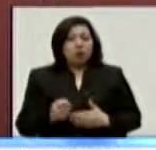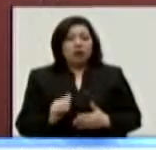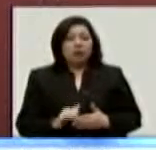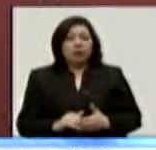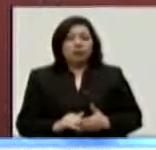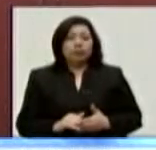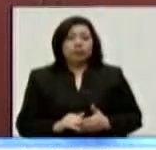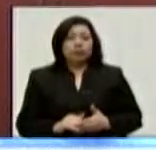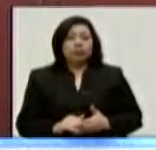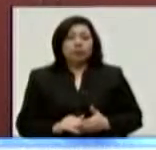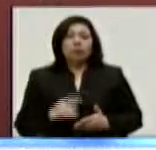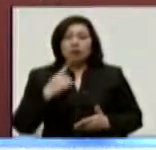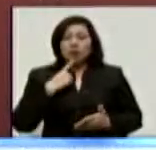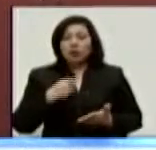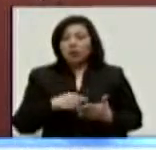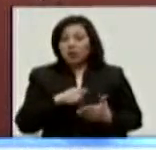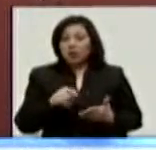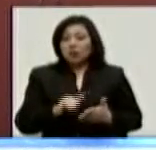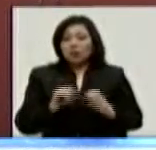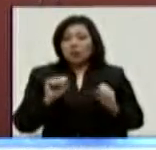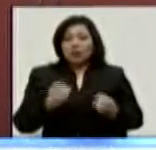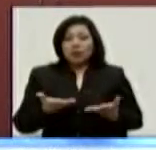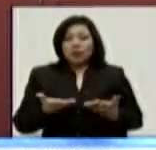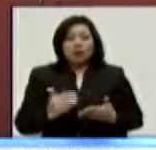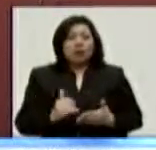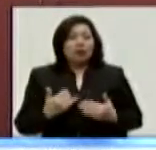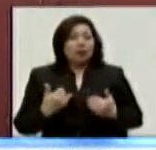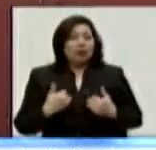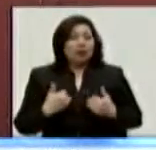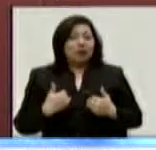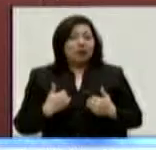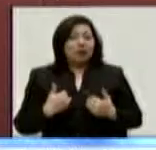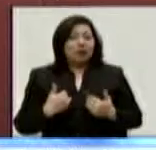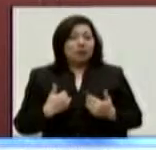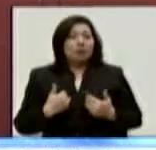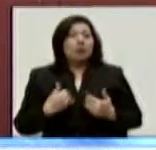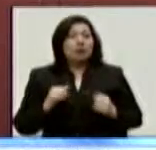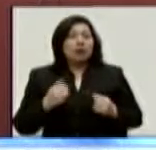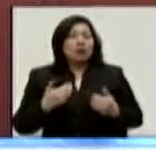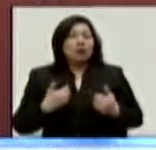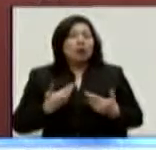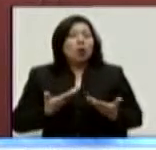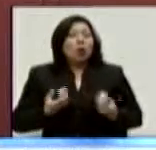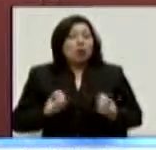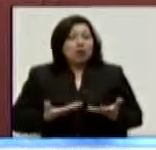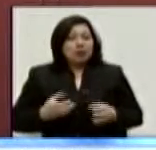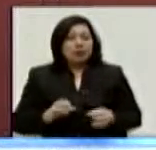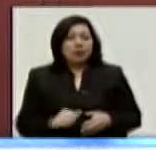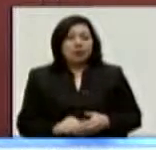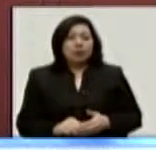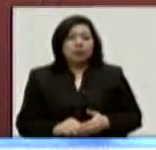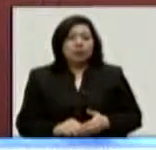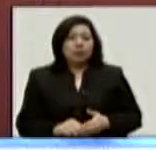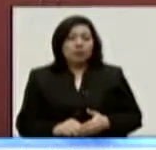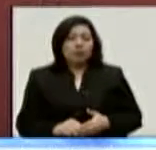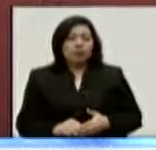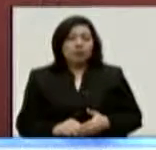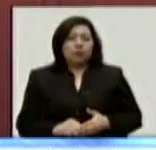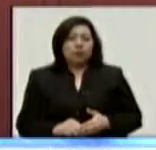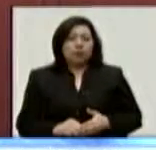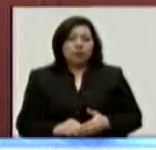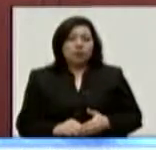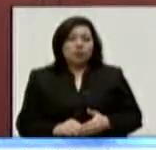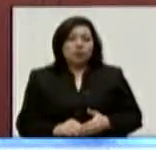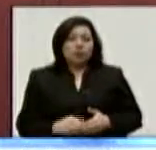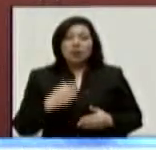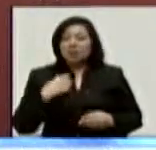plataforma. Eso es lo que le estoy diciendo. Y Petrotec no tenía... Eso es un hecho objetivo, señor presidente. No es una opinión. Y